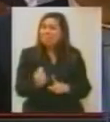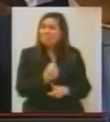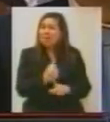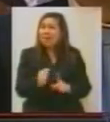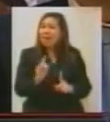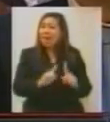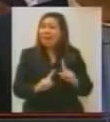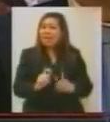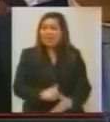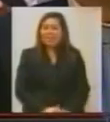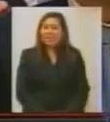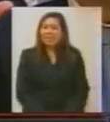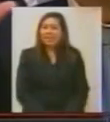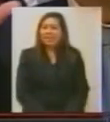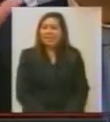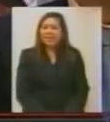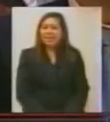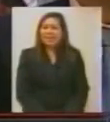a alguien siquiera